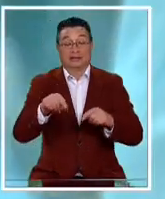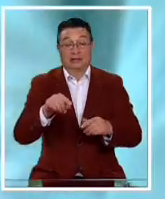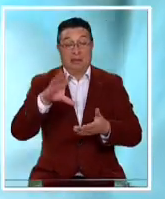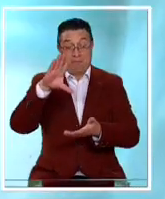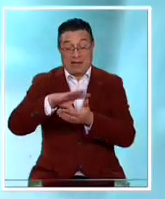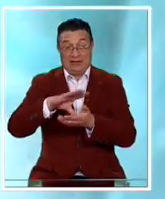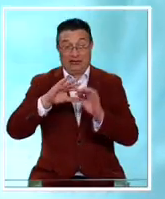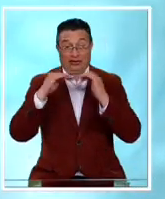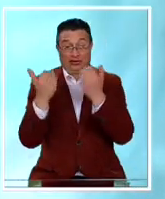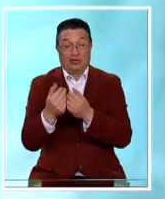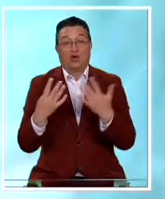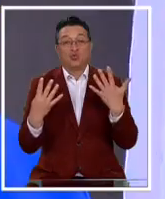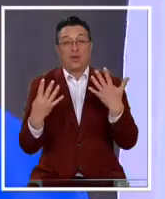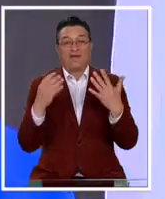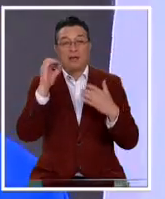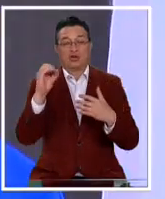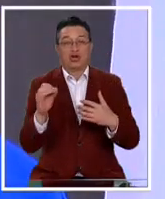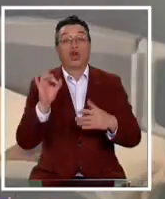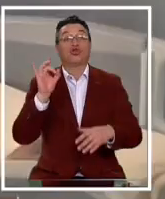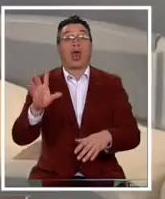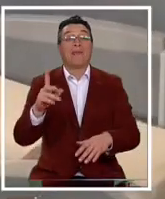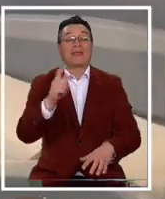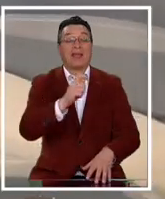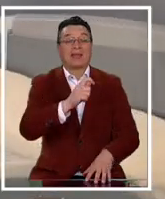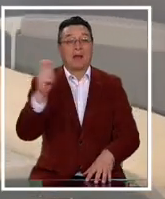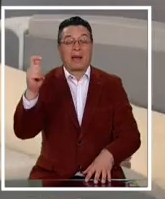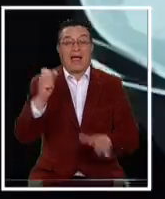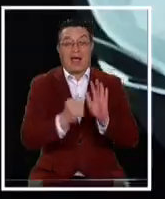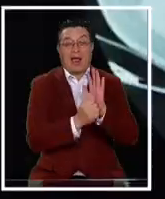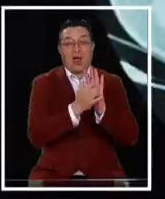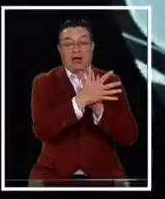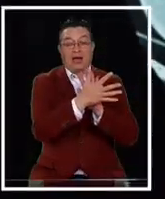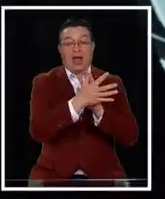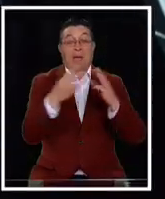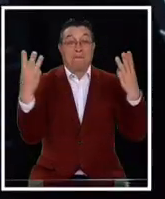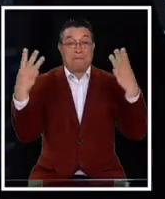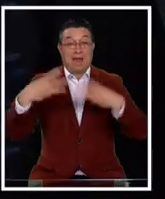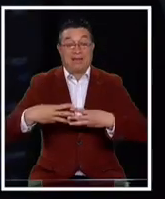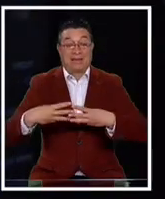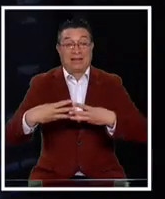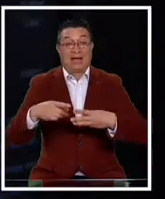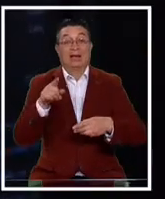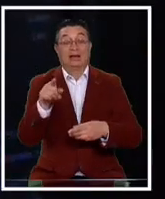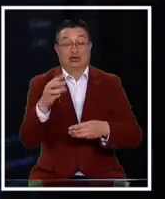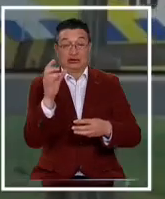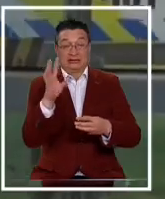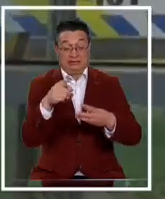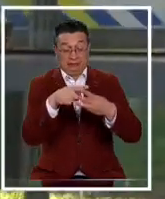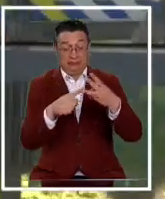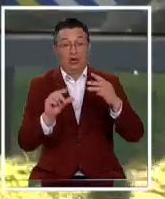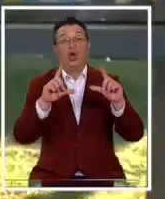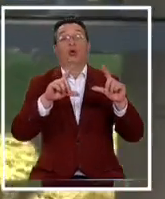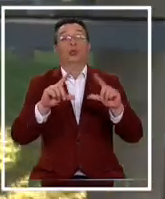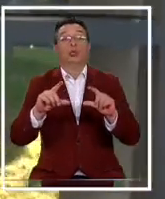al 9%. Solo Tarapacá, la Araucanía y Magallanes muestran cifras a la